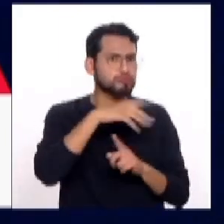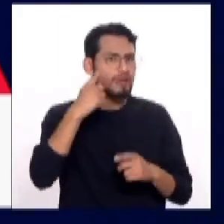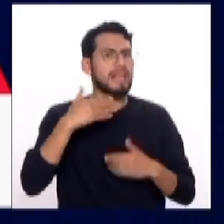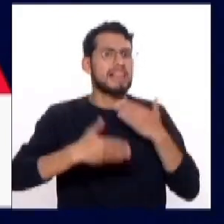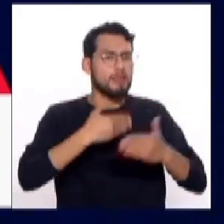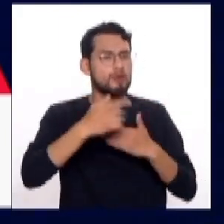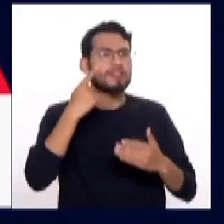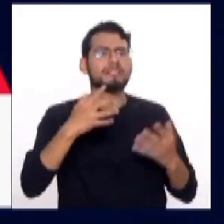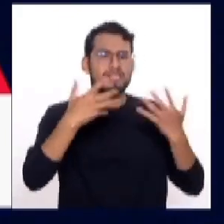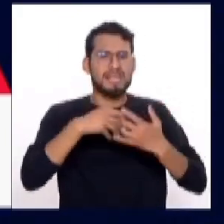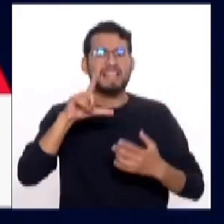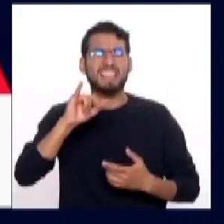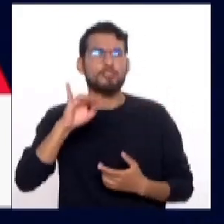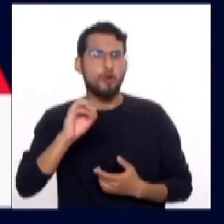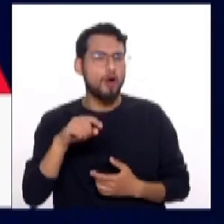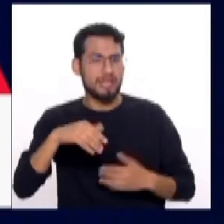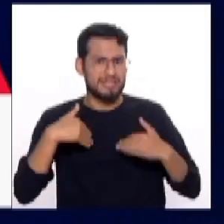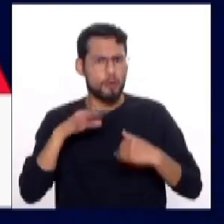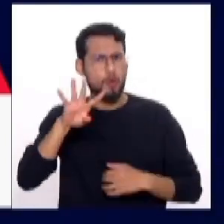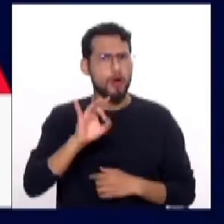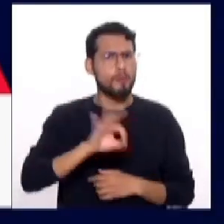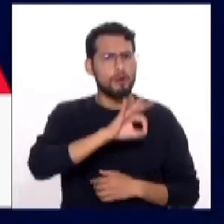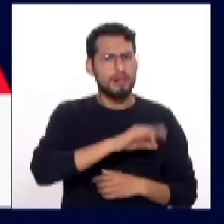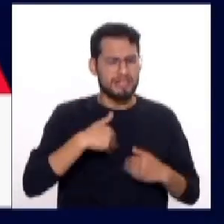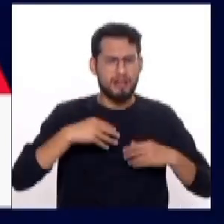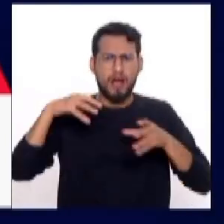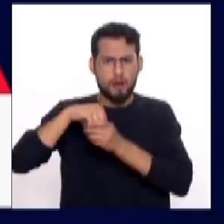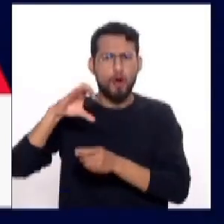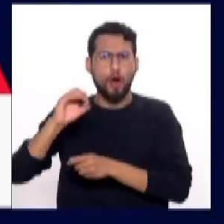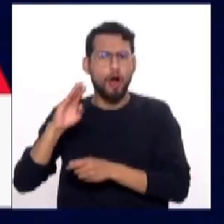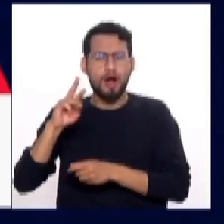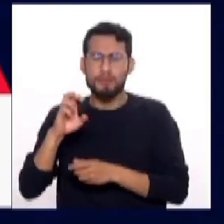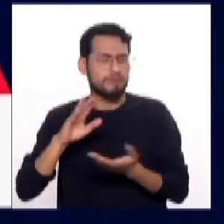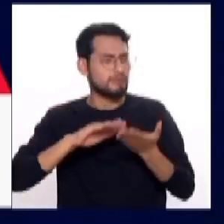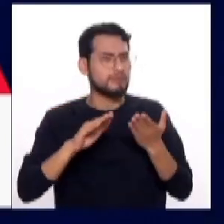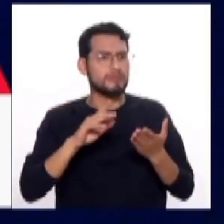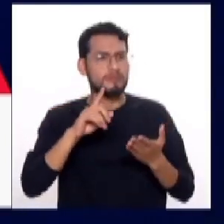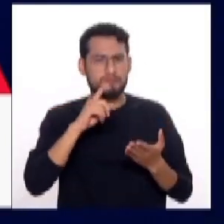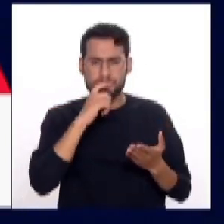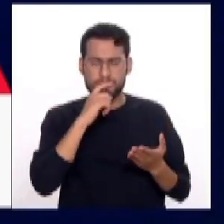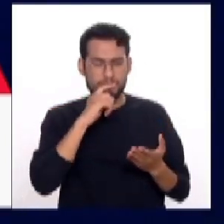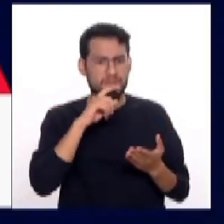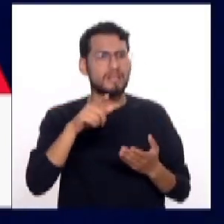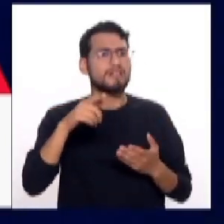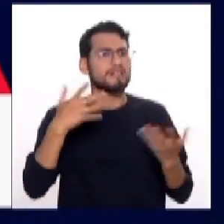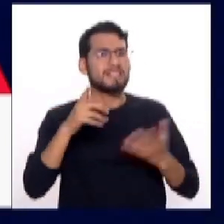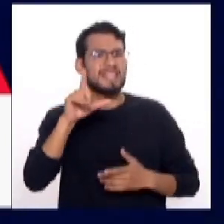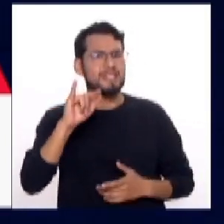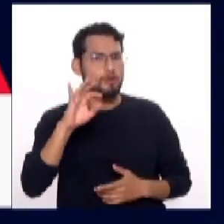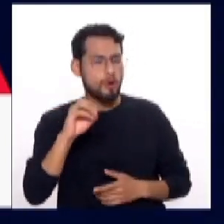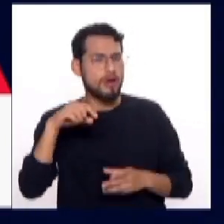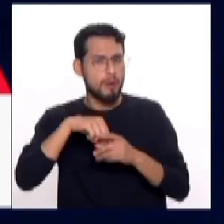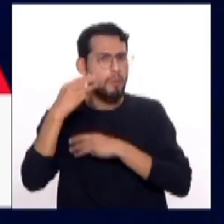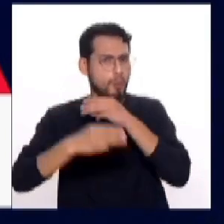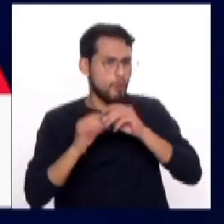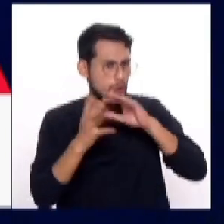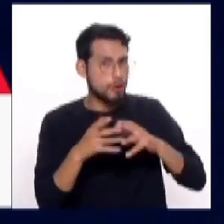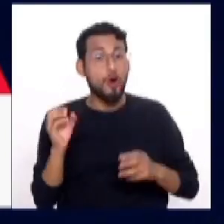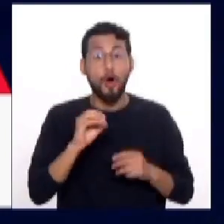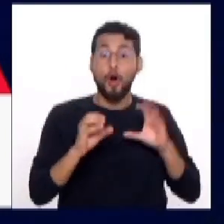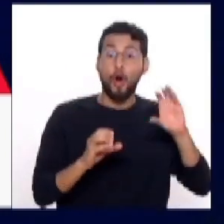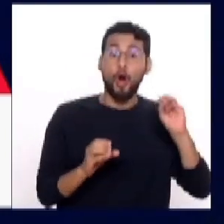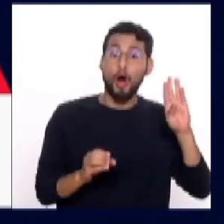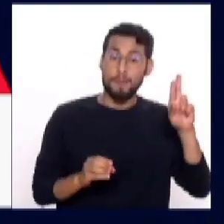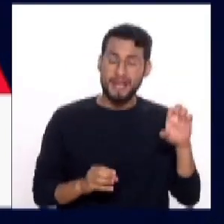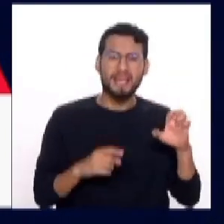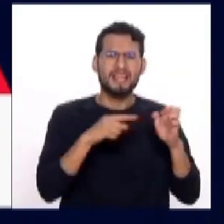desarrollo de la Industria Del litio donde tenemos el 48 por de las reservas de cobre de de reservas del litio en el mundo o del cobre